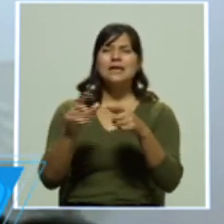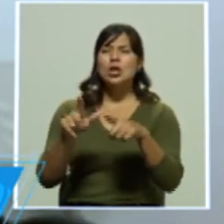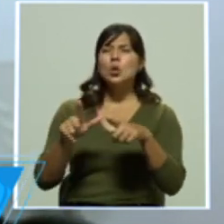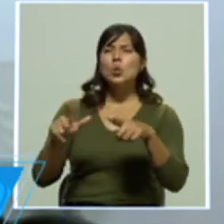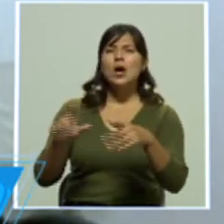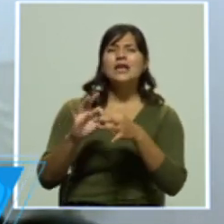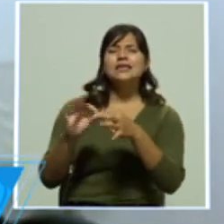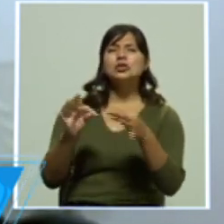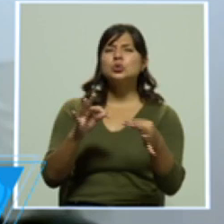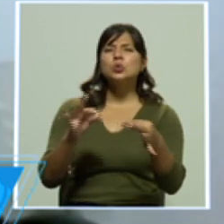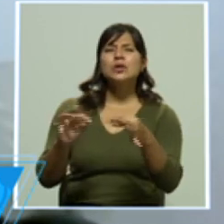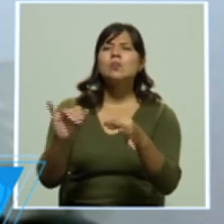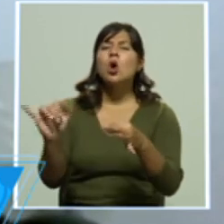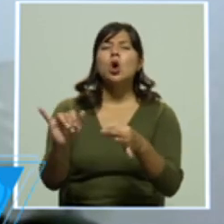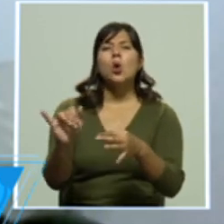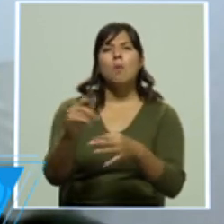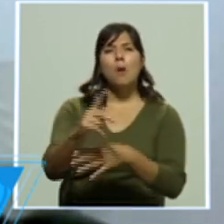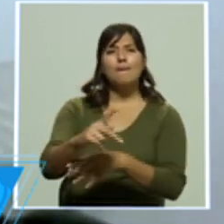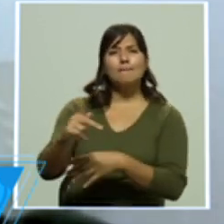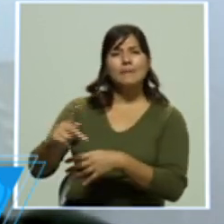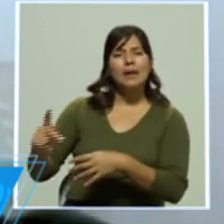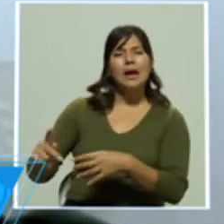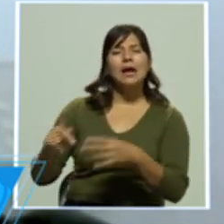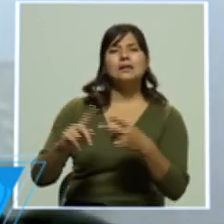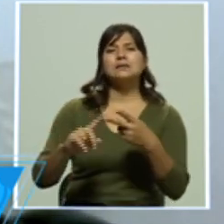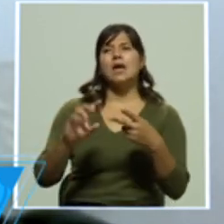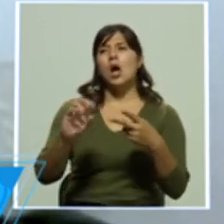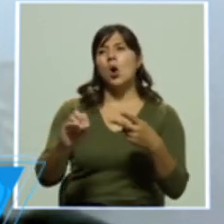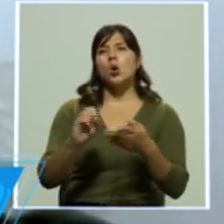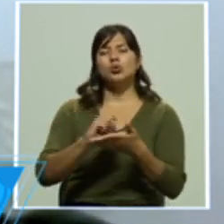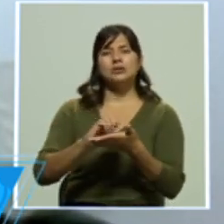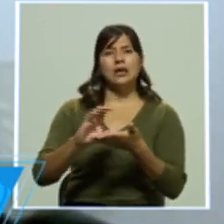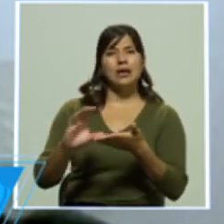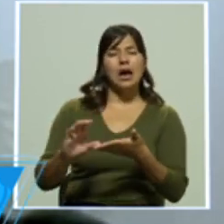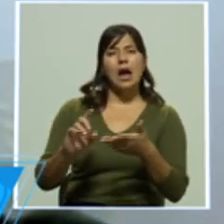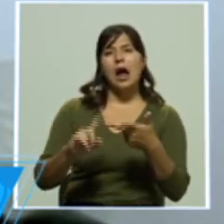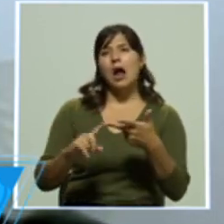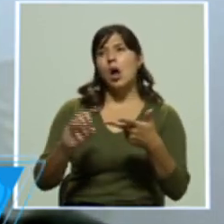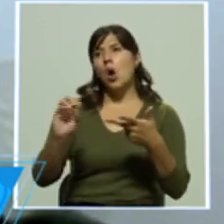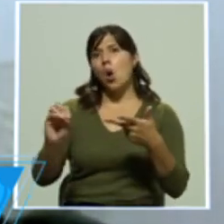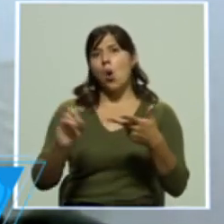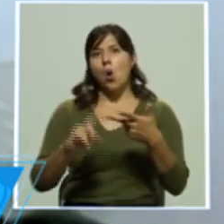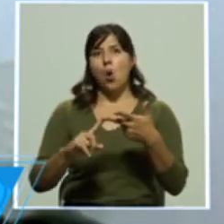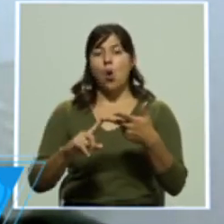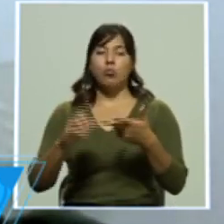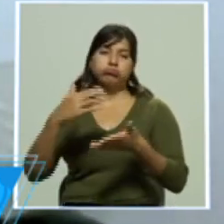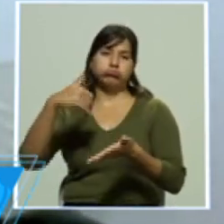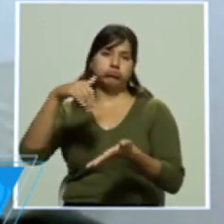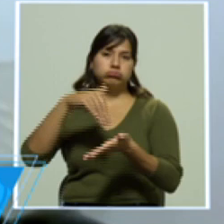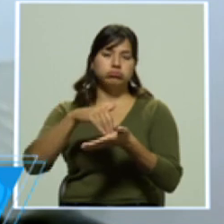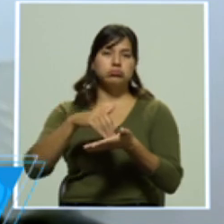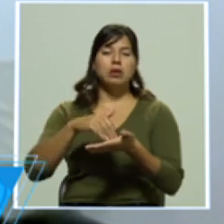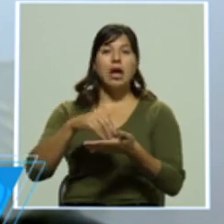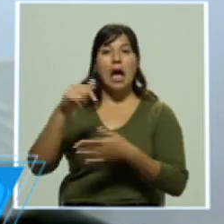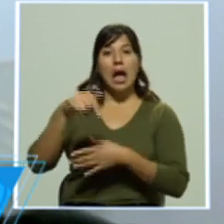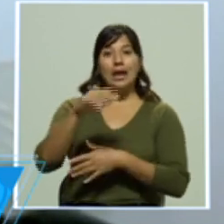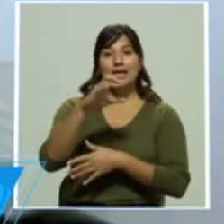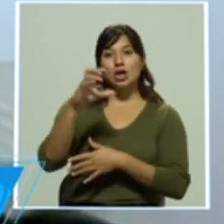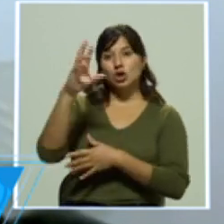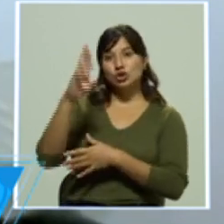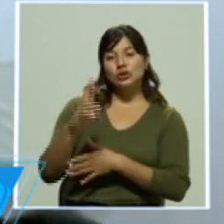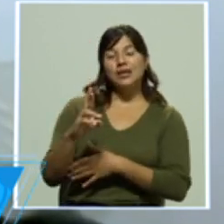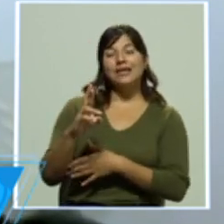zonas costeras, la zona de San Carlos, inclusive la misma capital. Nosotros somos un país que